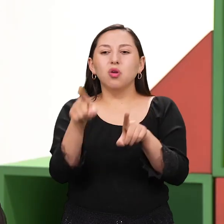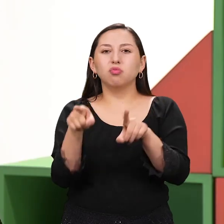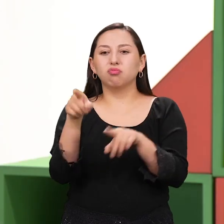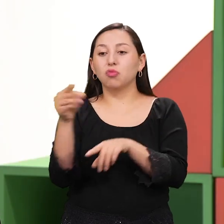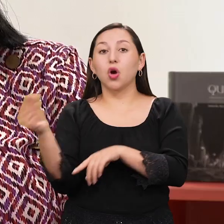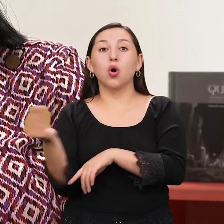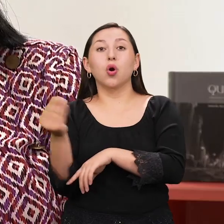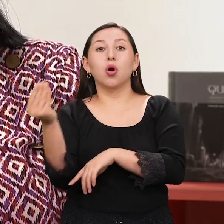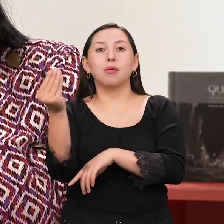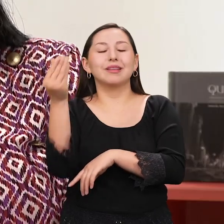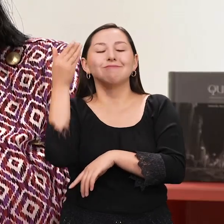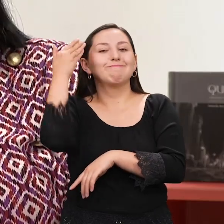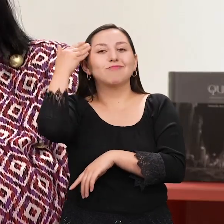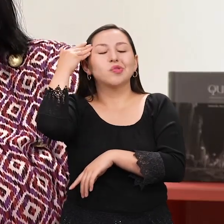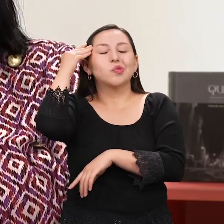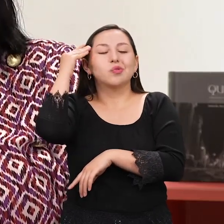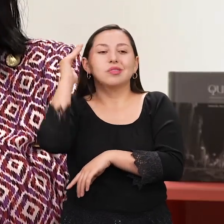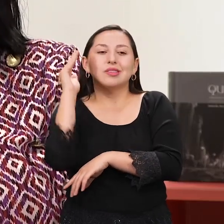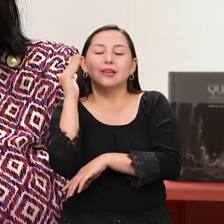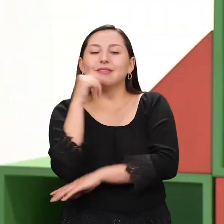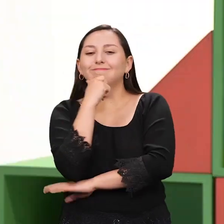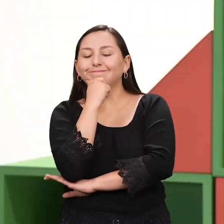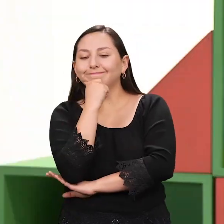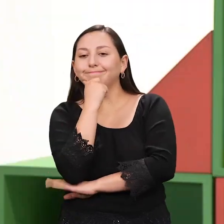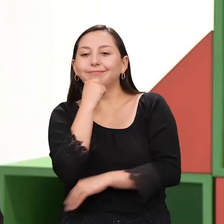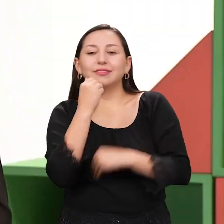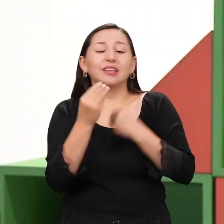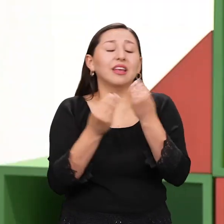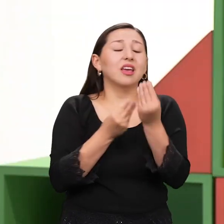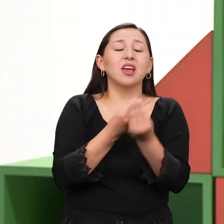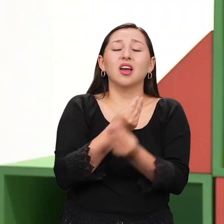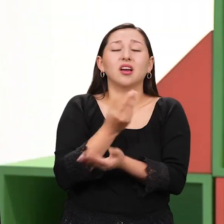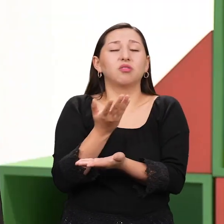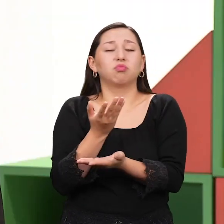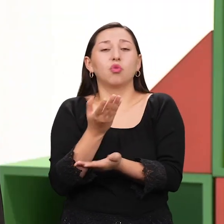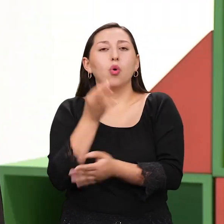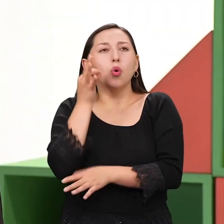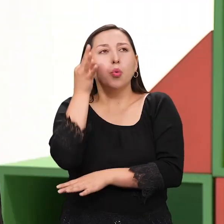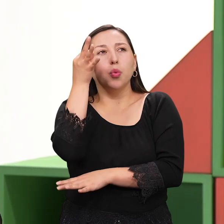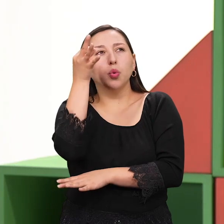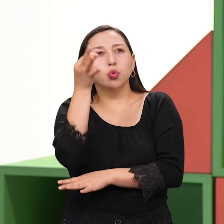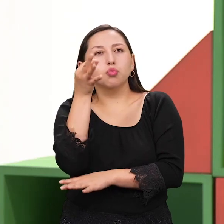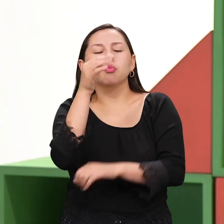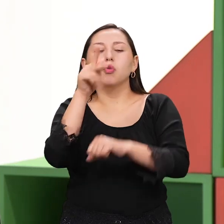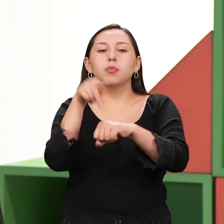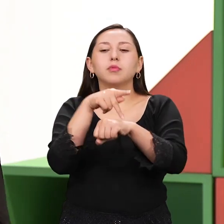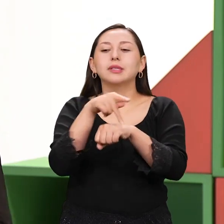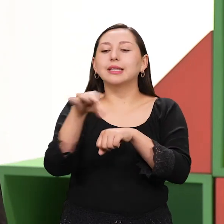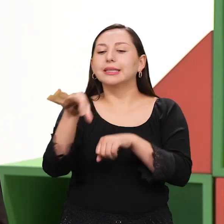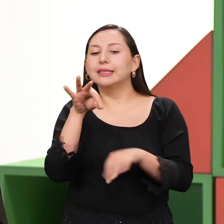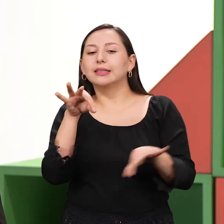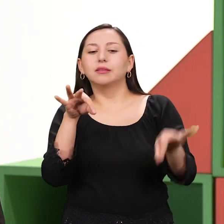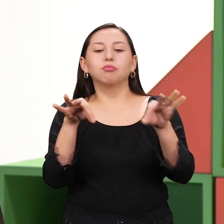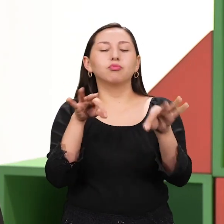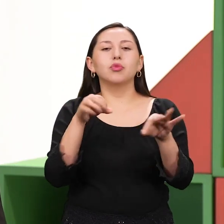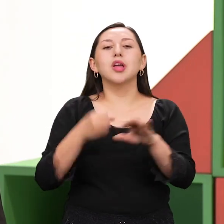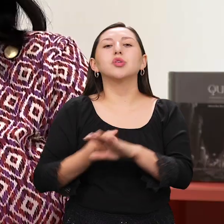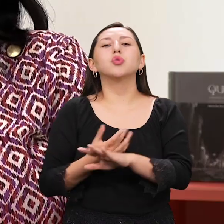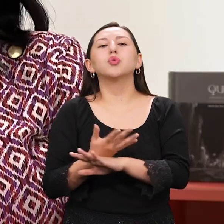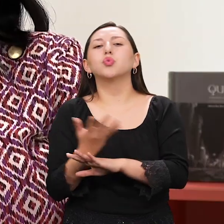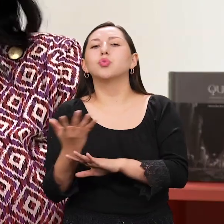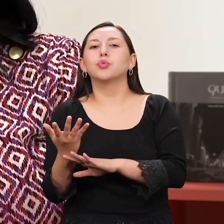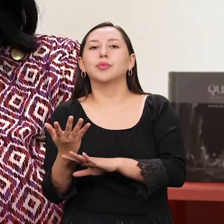un examen que les dice esto tienes que seguir, esto tienes que hacer. ¿Qué decirle a ellas? ¿Qué tener en cuenta al momento de elegir una